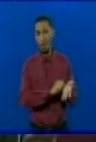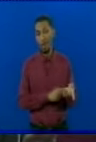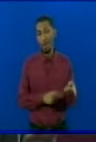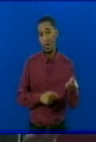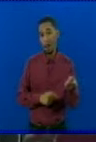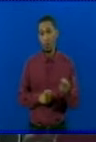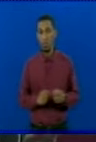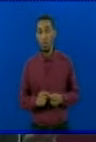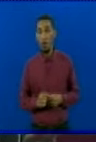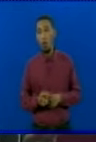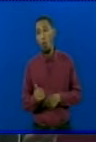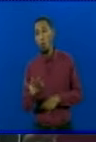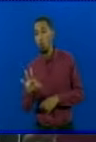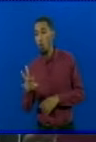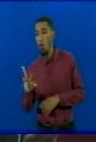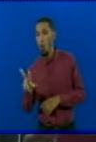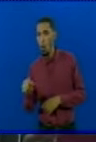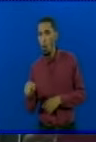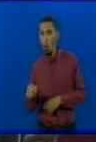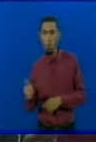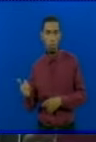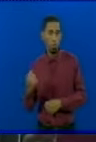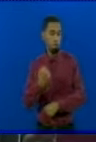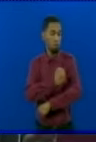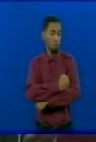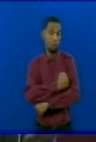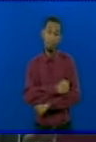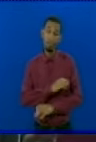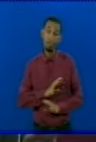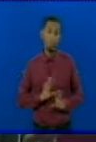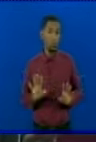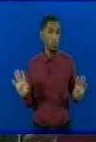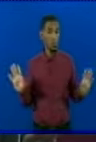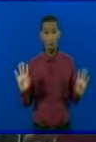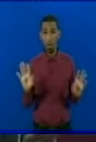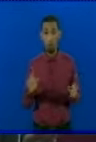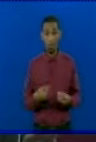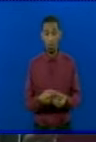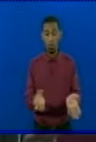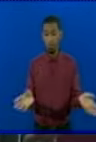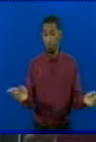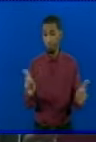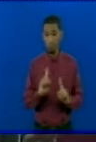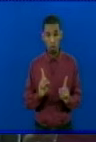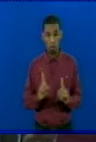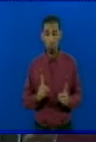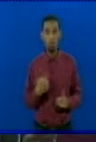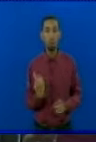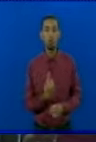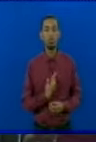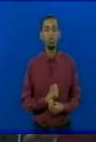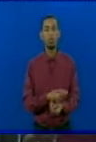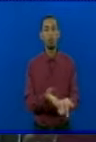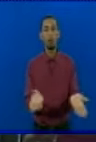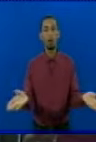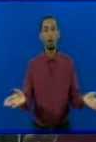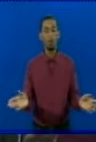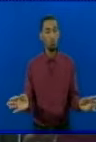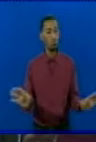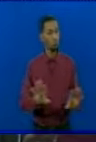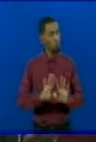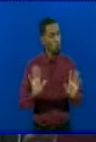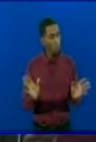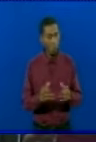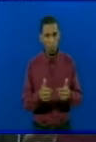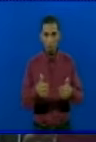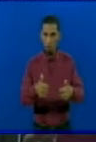faltantes asociados a descontrol y demás, y que no tienen que ver con la distribución, tienen que ver con productos que se pusieron en la bodega y